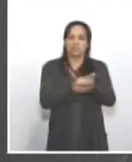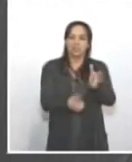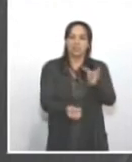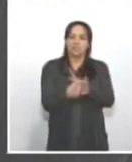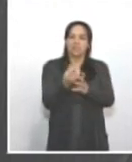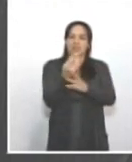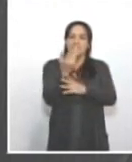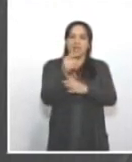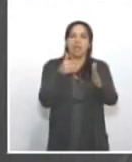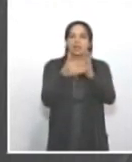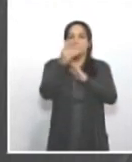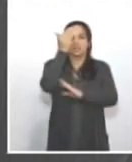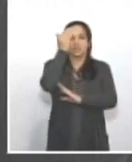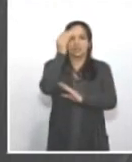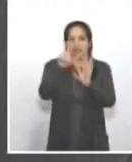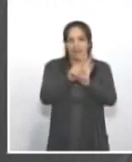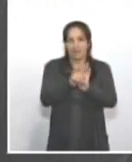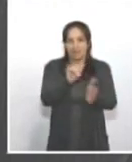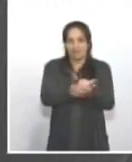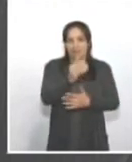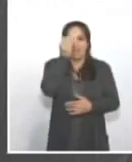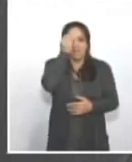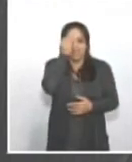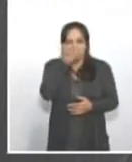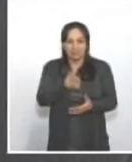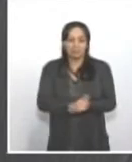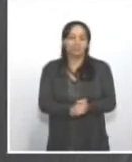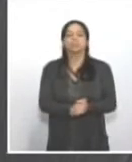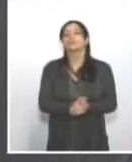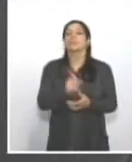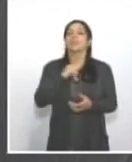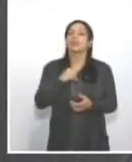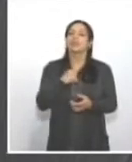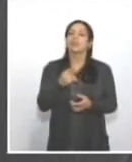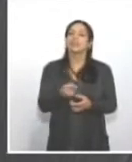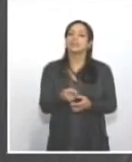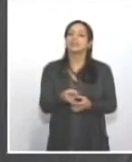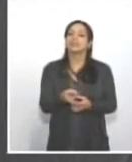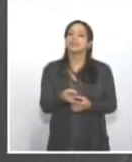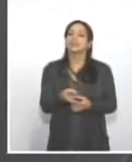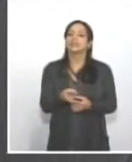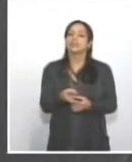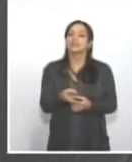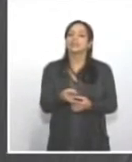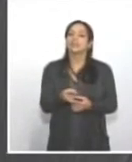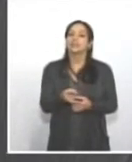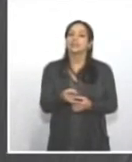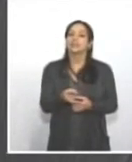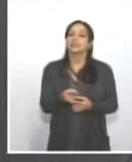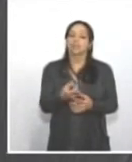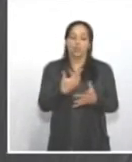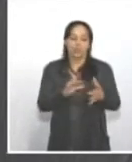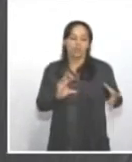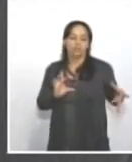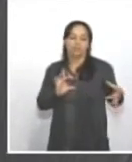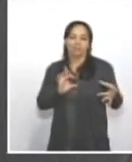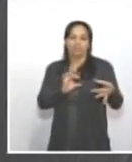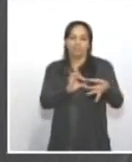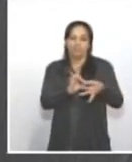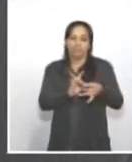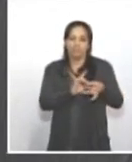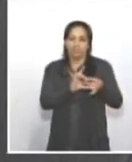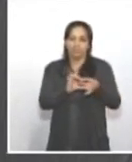productores ilegales que tienen una mancomunada sociedad